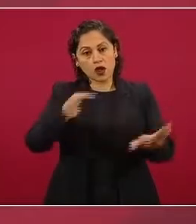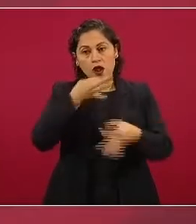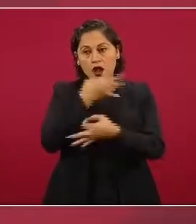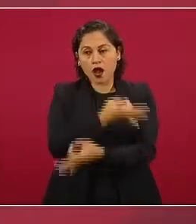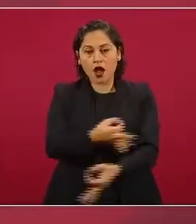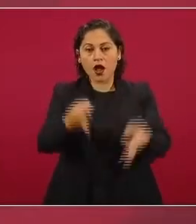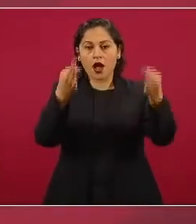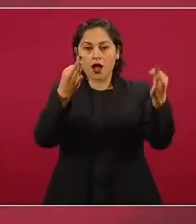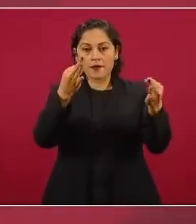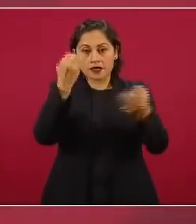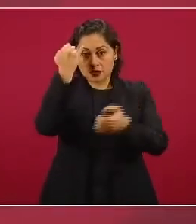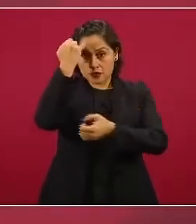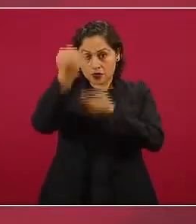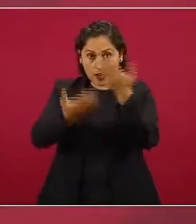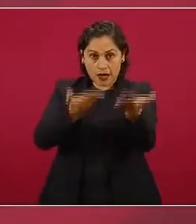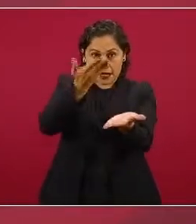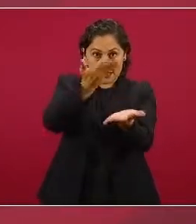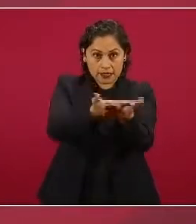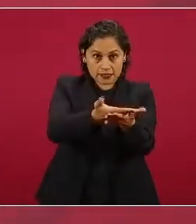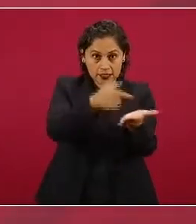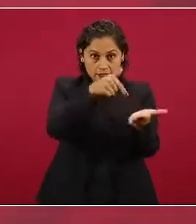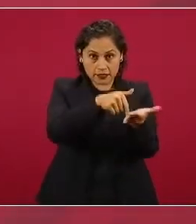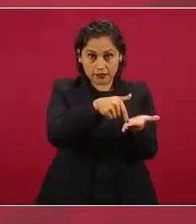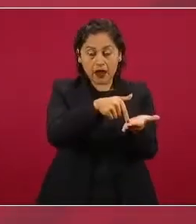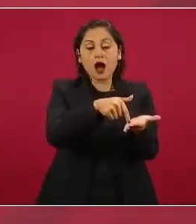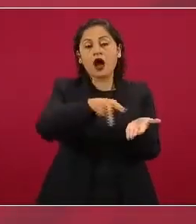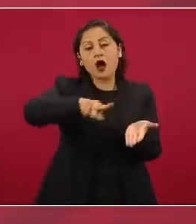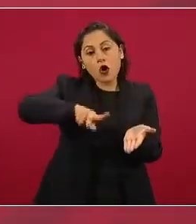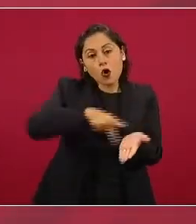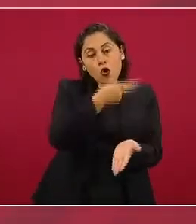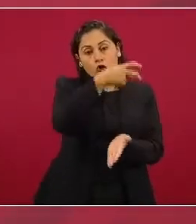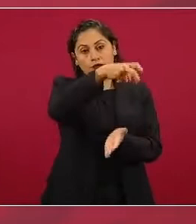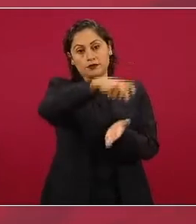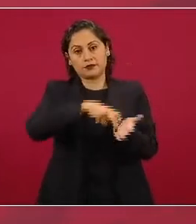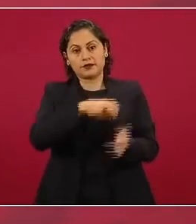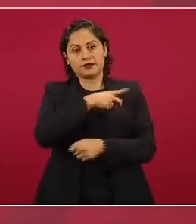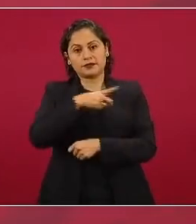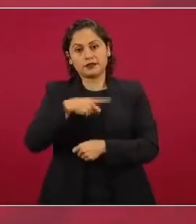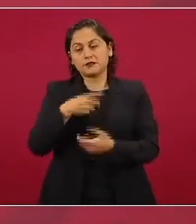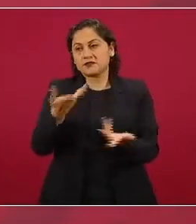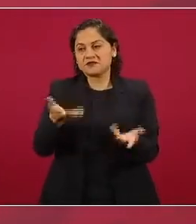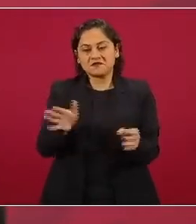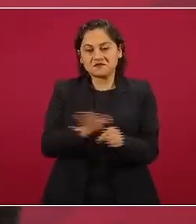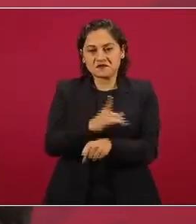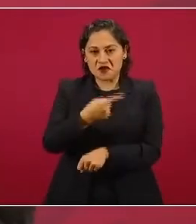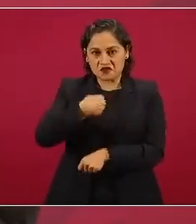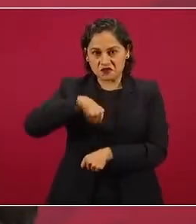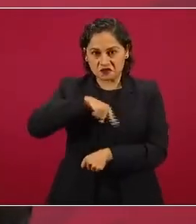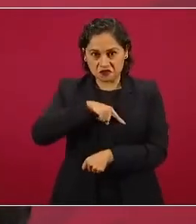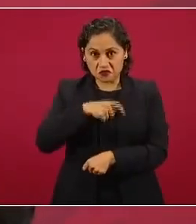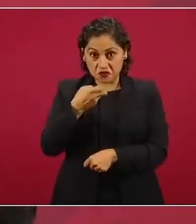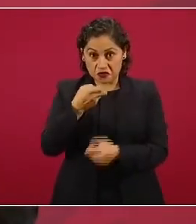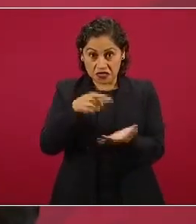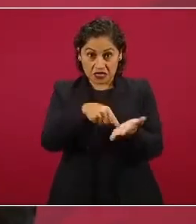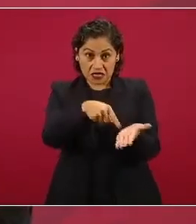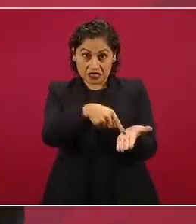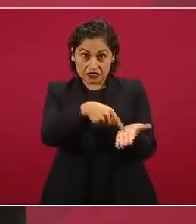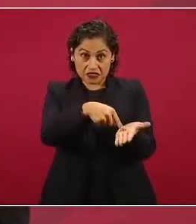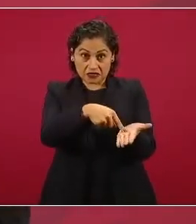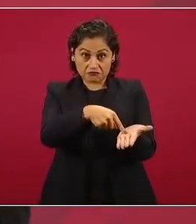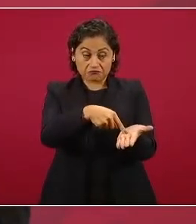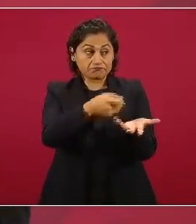iniciativa se debe de rehacer. Es decir, para nosotros ya la iniciativa Mérida quedó sin efecto